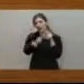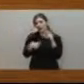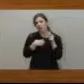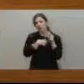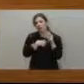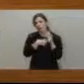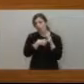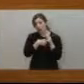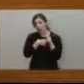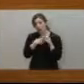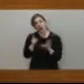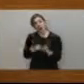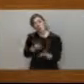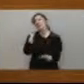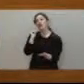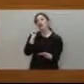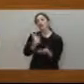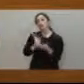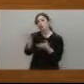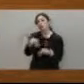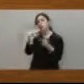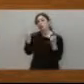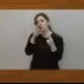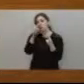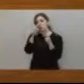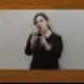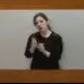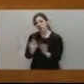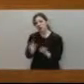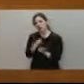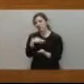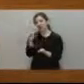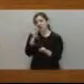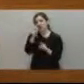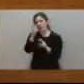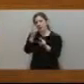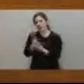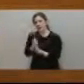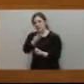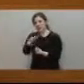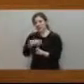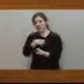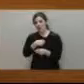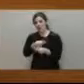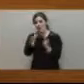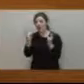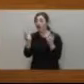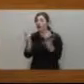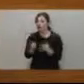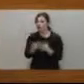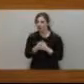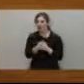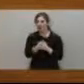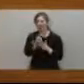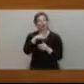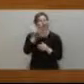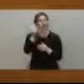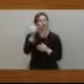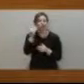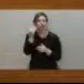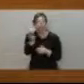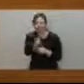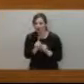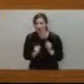funcionarios del Servicio Público de Telecomunicaciones de esta investigación. Vale, no somos tan idiotas, aunque ustedes